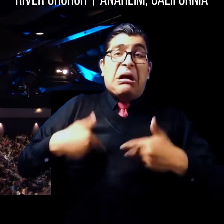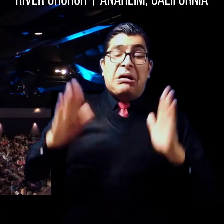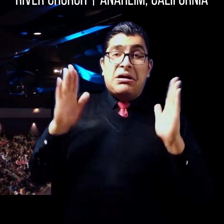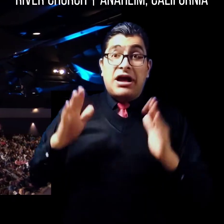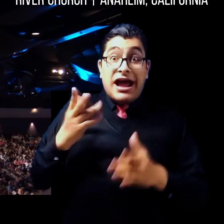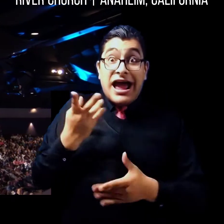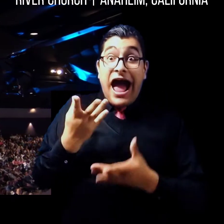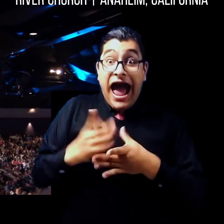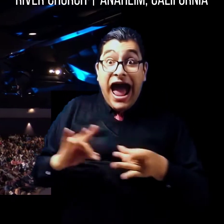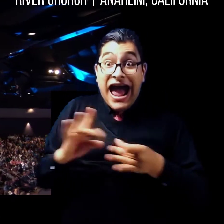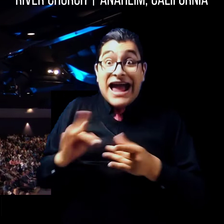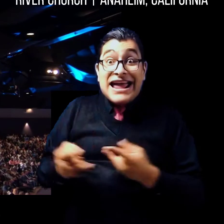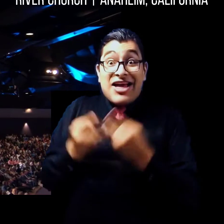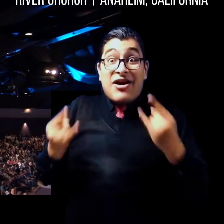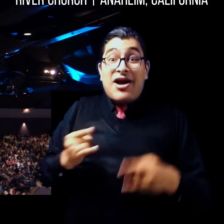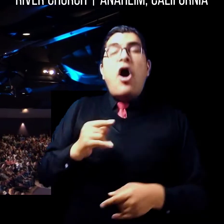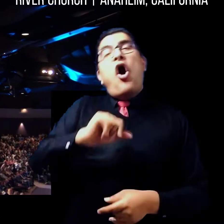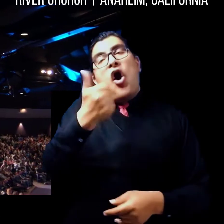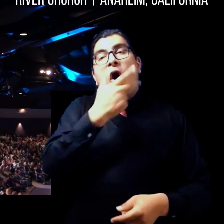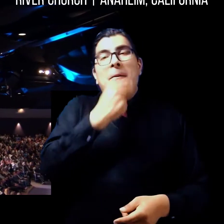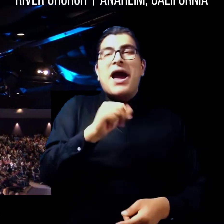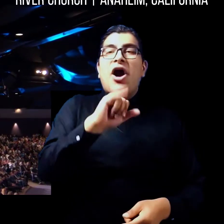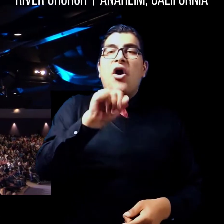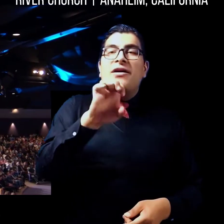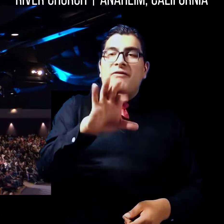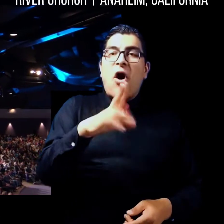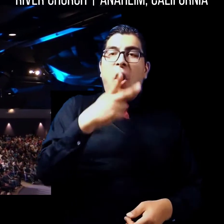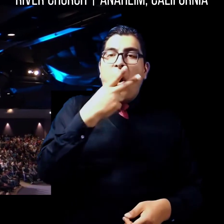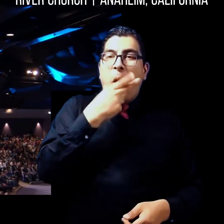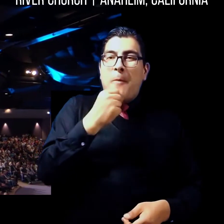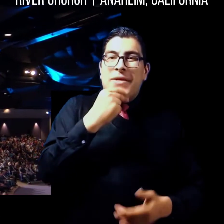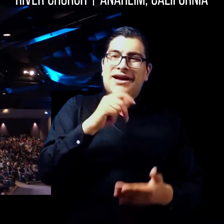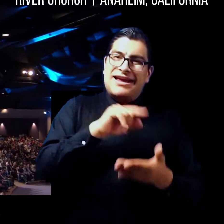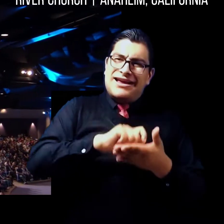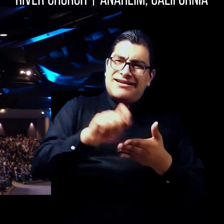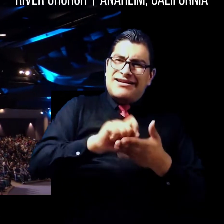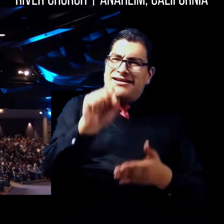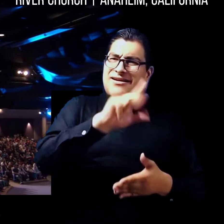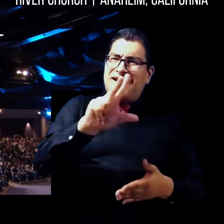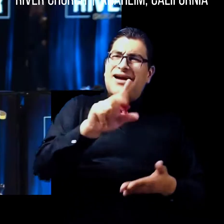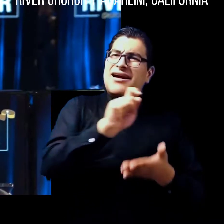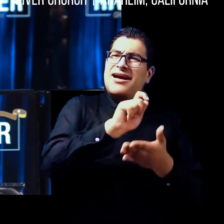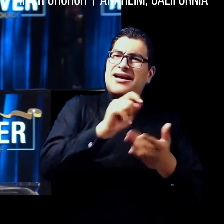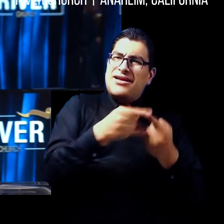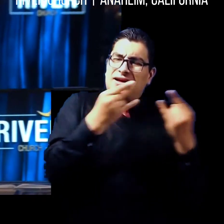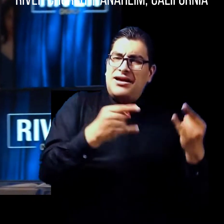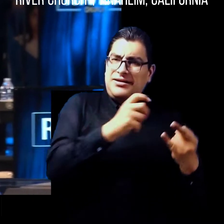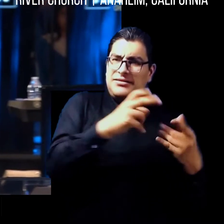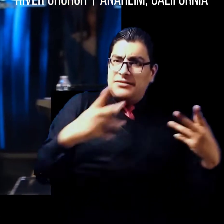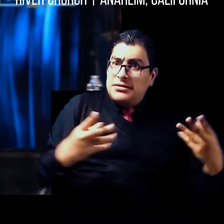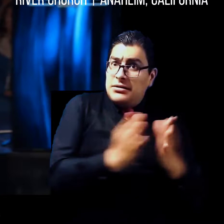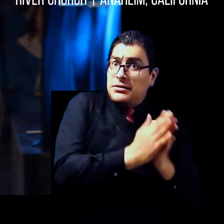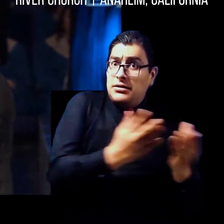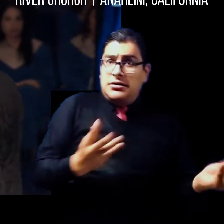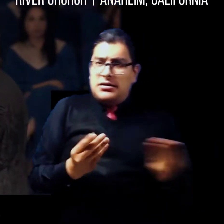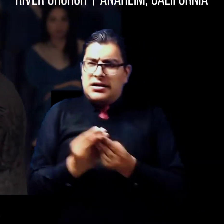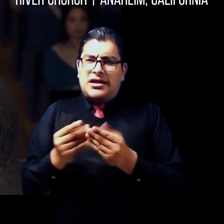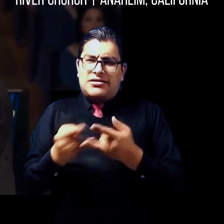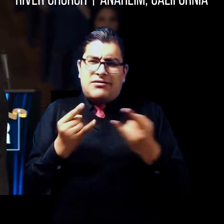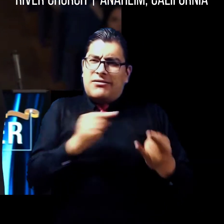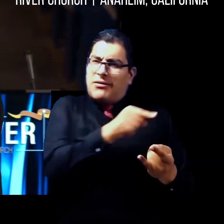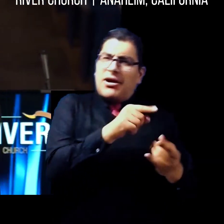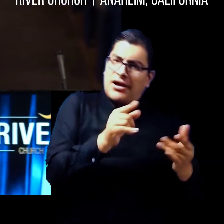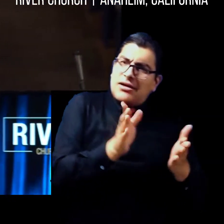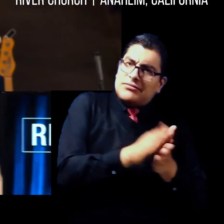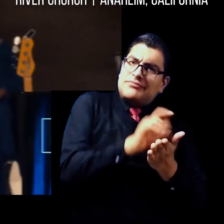una historia allí en los libros de Josefo, es un historiador que aunque su libro no aparece en el canon bíblico, pero aún así son historias verídicas y una de ellas